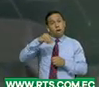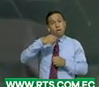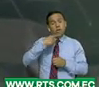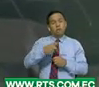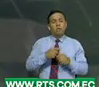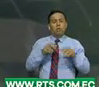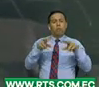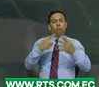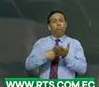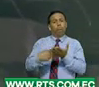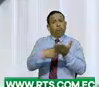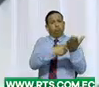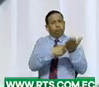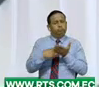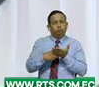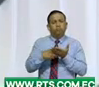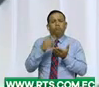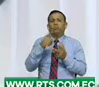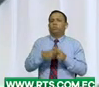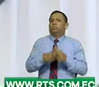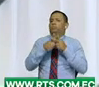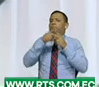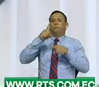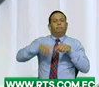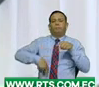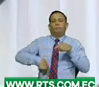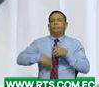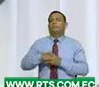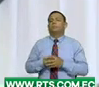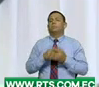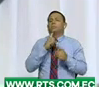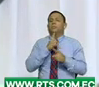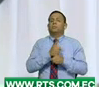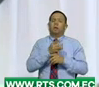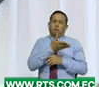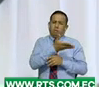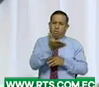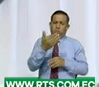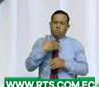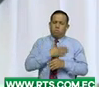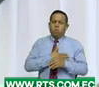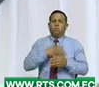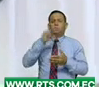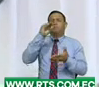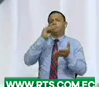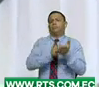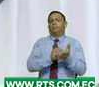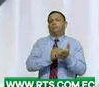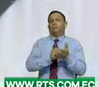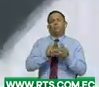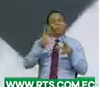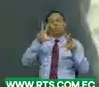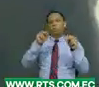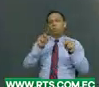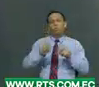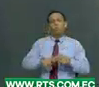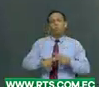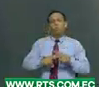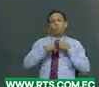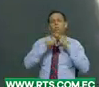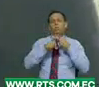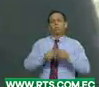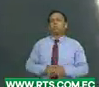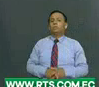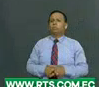por falta de quórum sírvase sentar la razón de no instalación de la presentación gracias que está mano hasta muchas gracias esto generó críticas